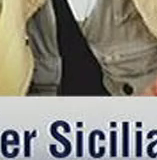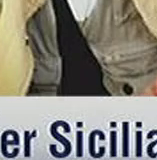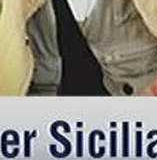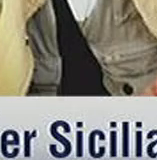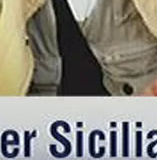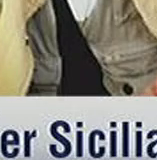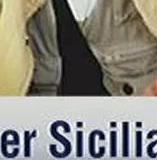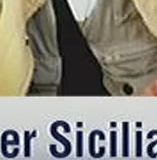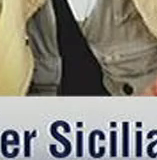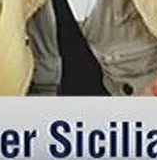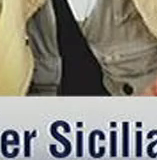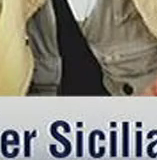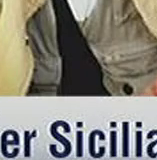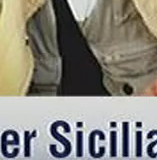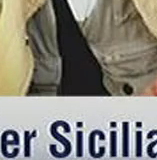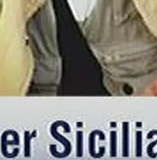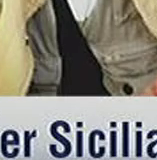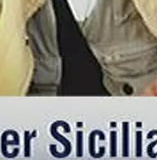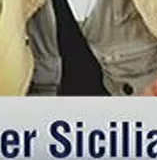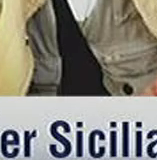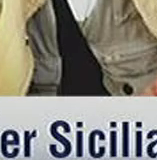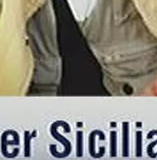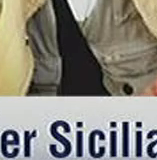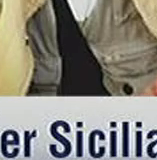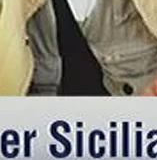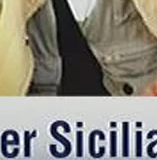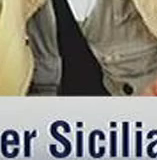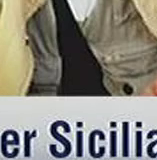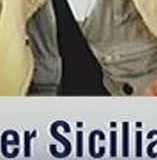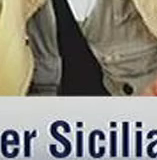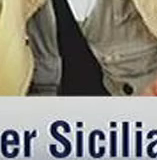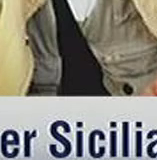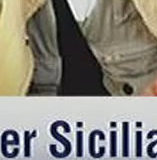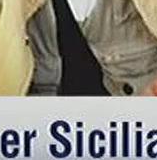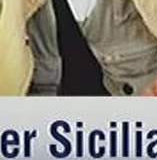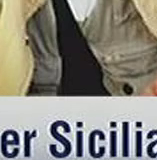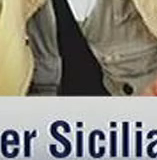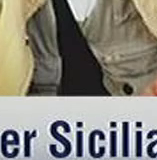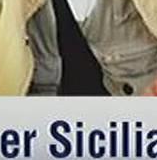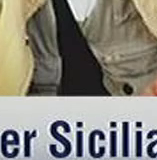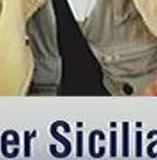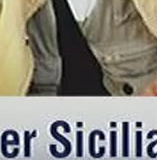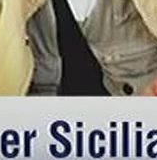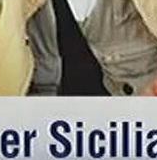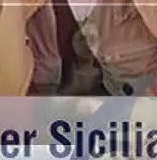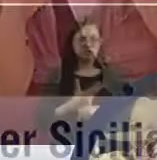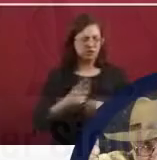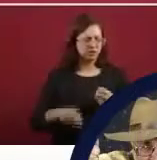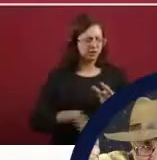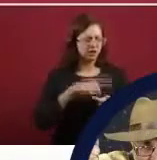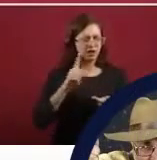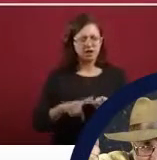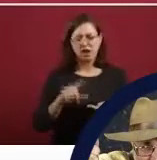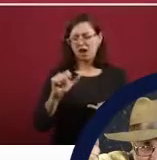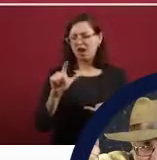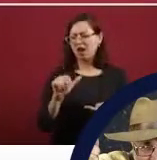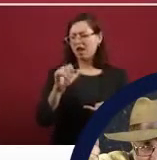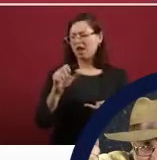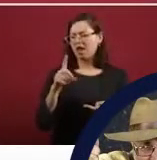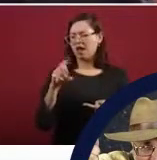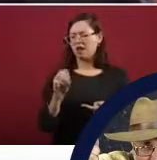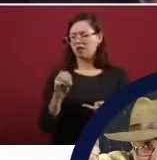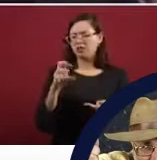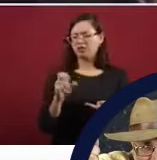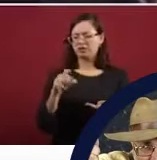convocando para el que nos escucha, por ejemplo, que también salga a marchar? ¿Cómo sería para hacerla, por ejemplo? Todavía no lo sabemos, estamos es